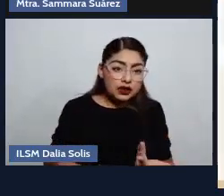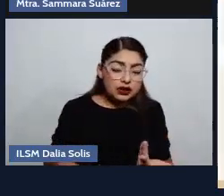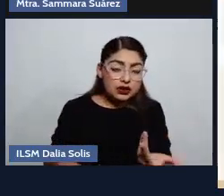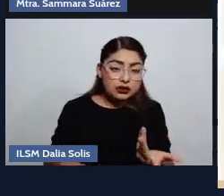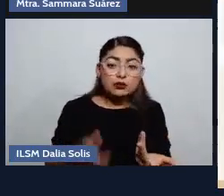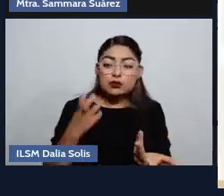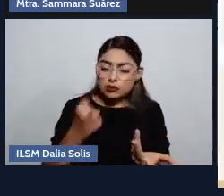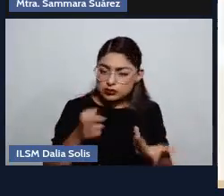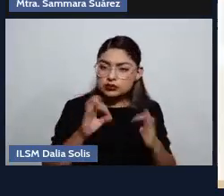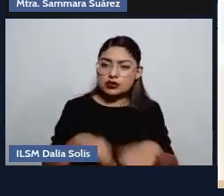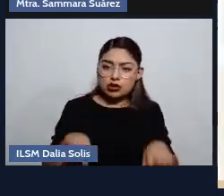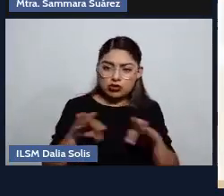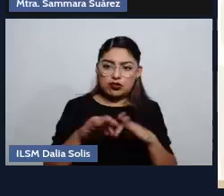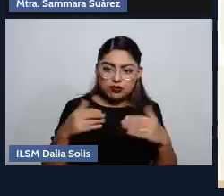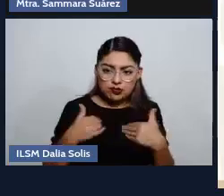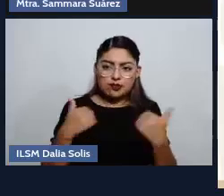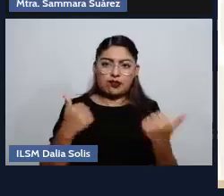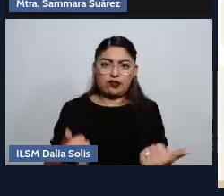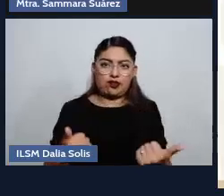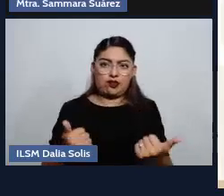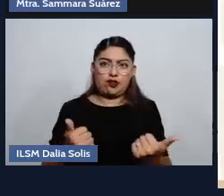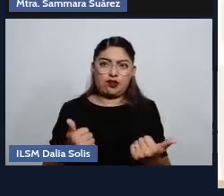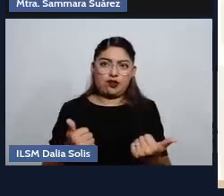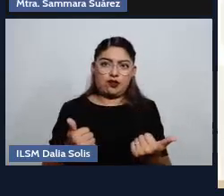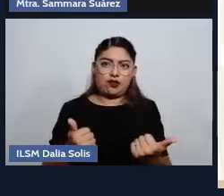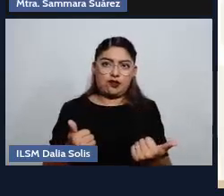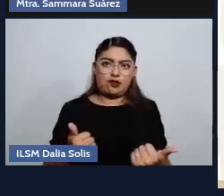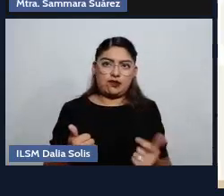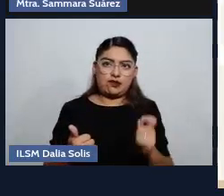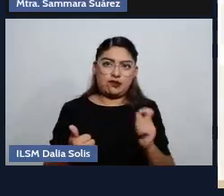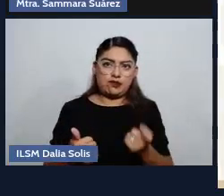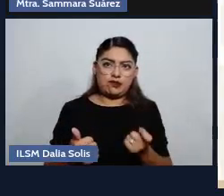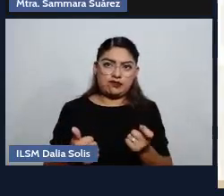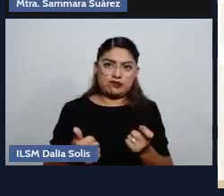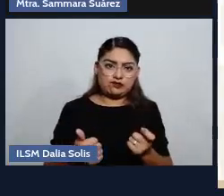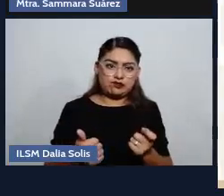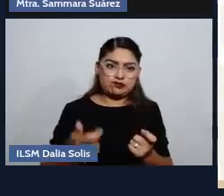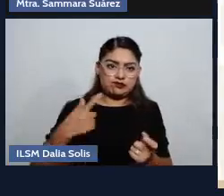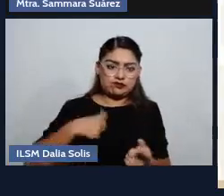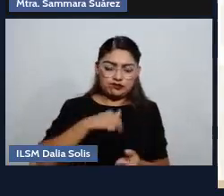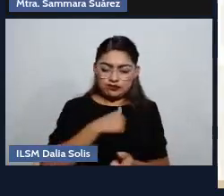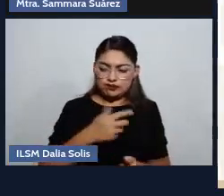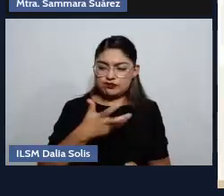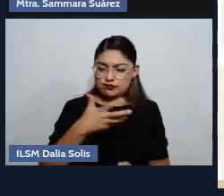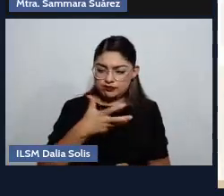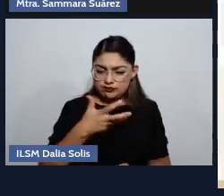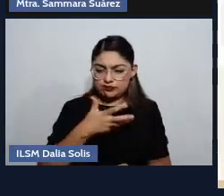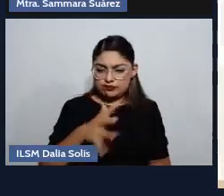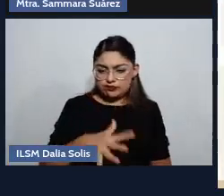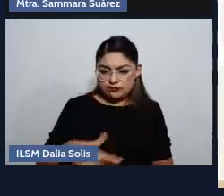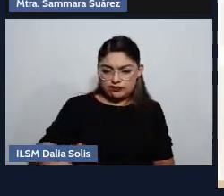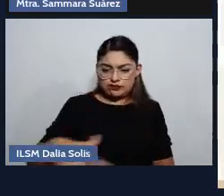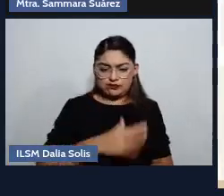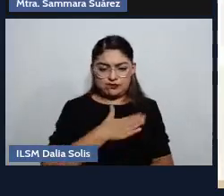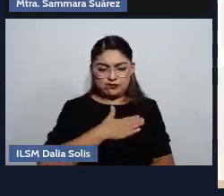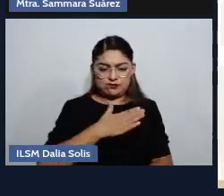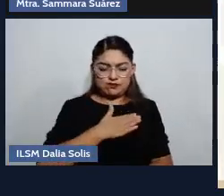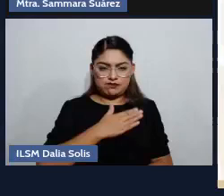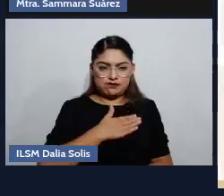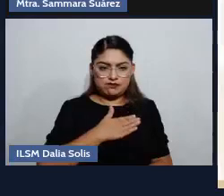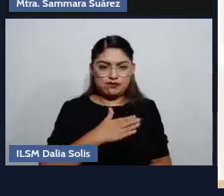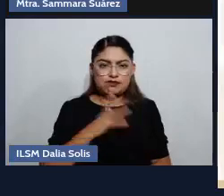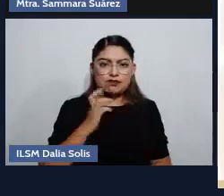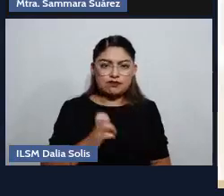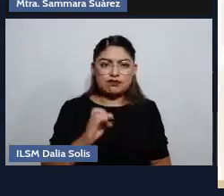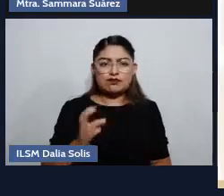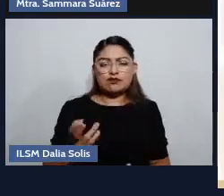entender? Que también debemos de contar con espacios propios para activarnos, ¿no? O sea, que no dejemos de lado la